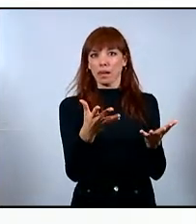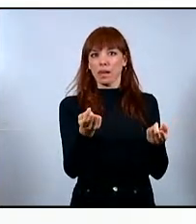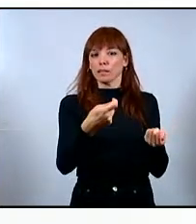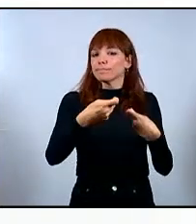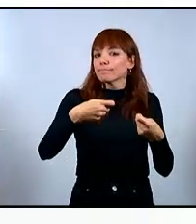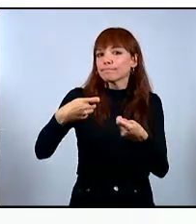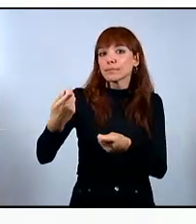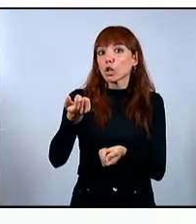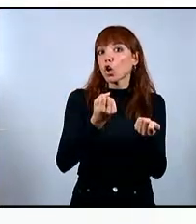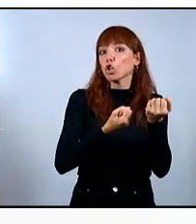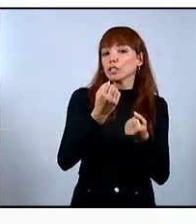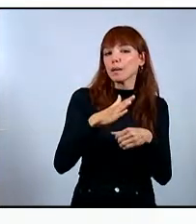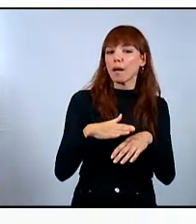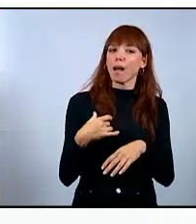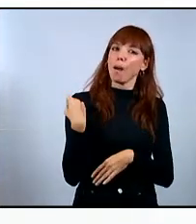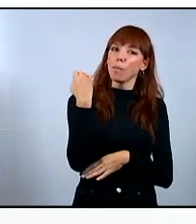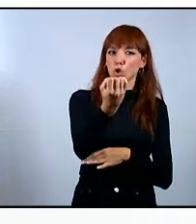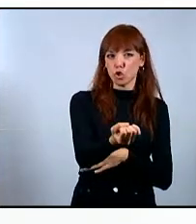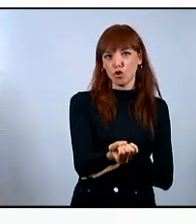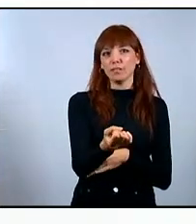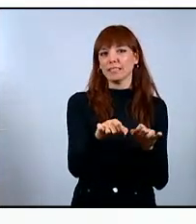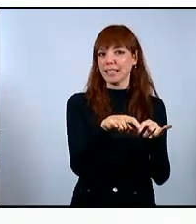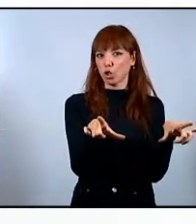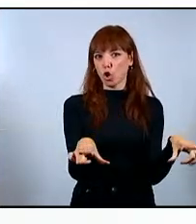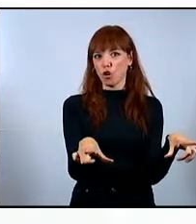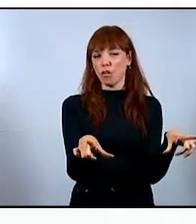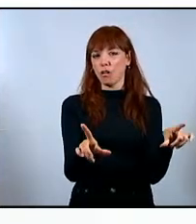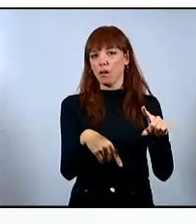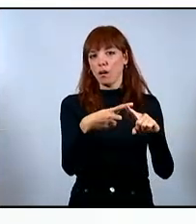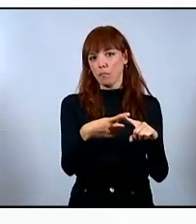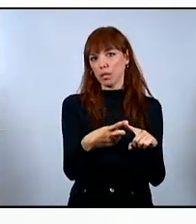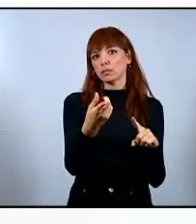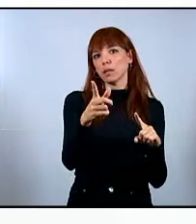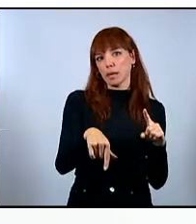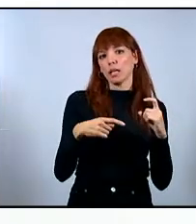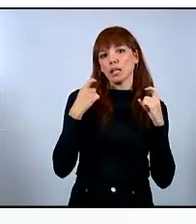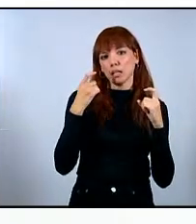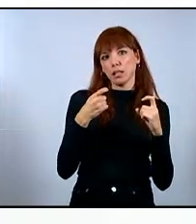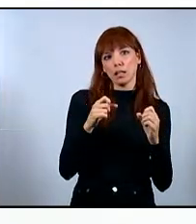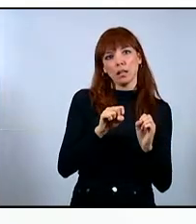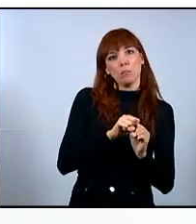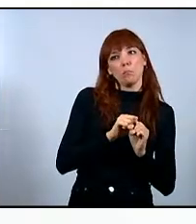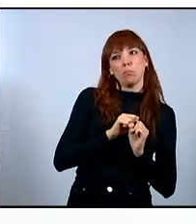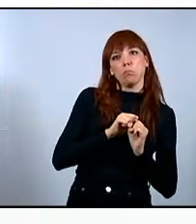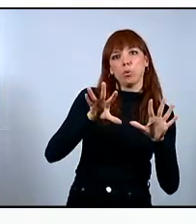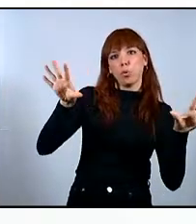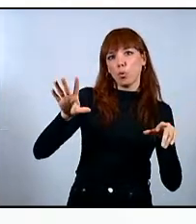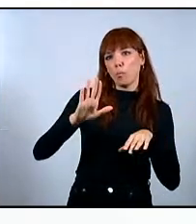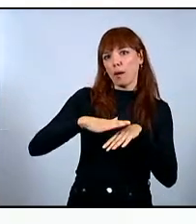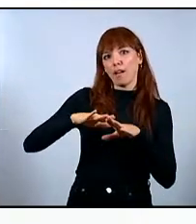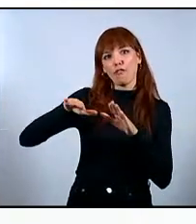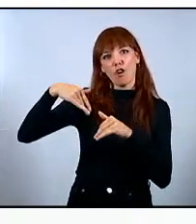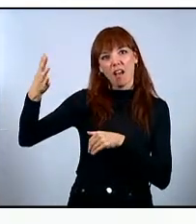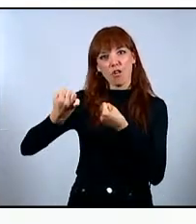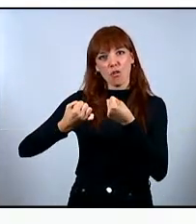es respaldar al sector y lo que queremos evitar es la deslocalización a la hora de comprar vehículos en nuestra